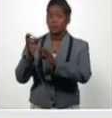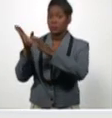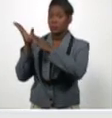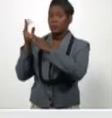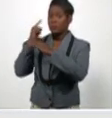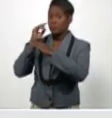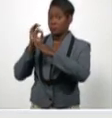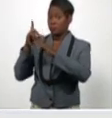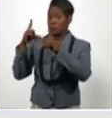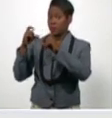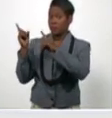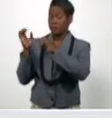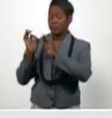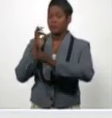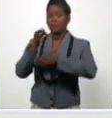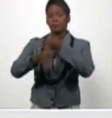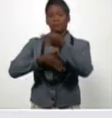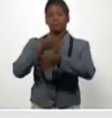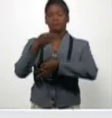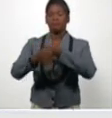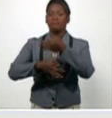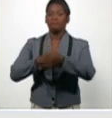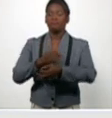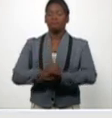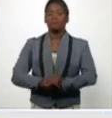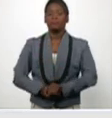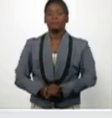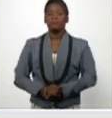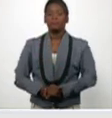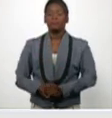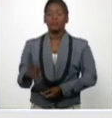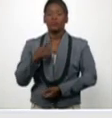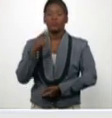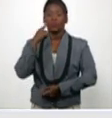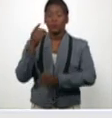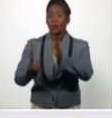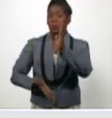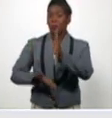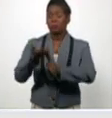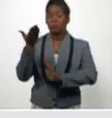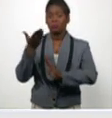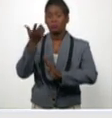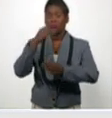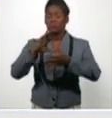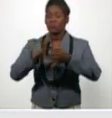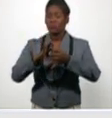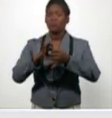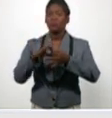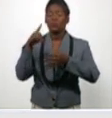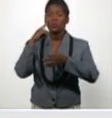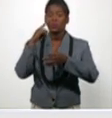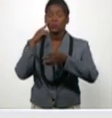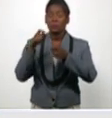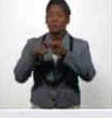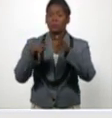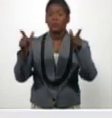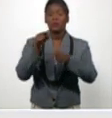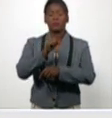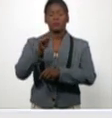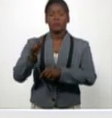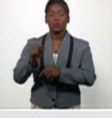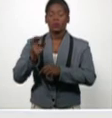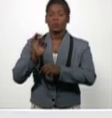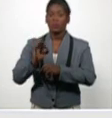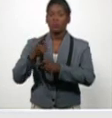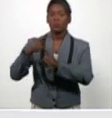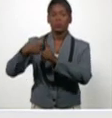hubo ahí, que activos llegamos a tener, estos son los casos activos ploteados ahí por día, cada